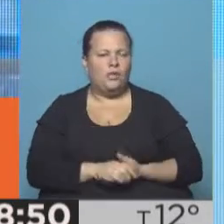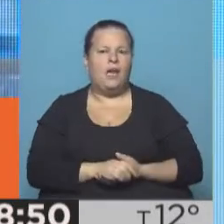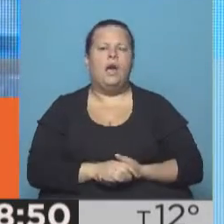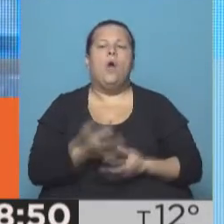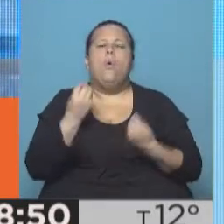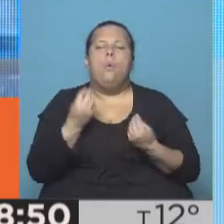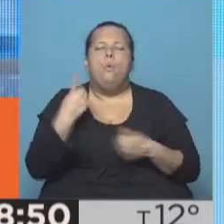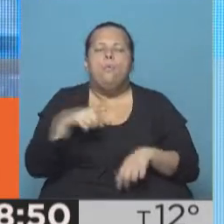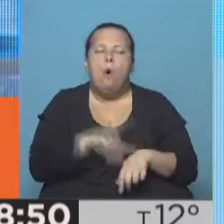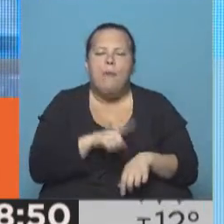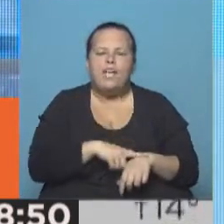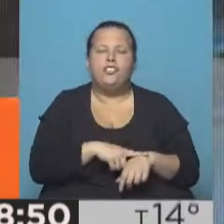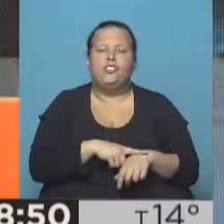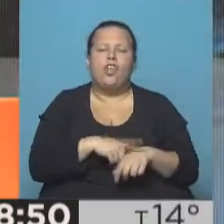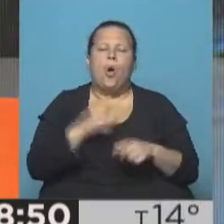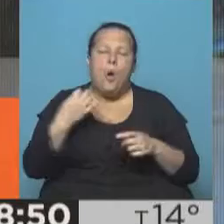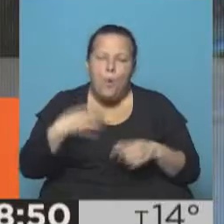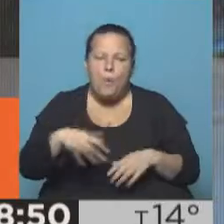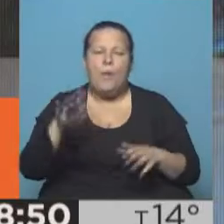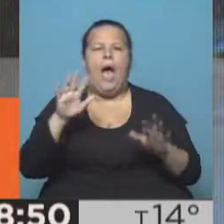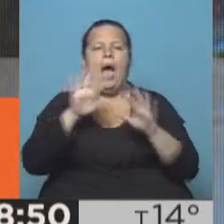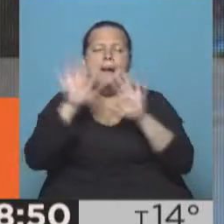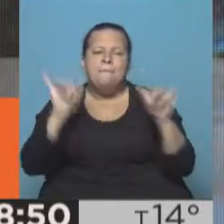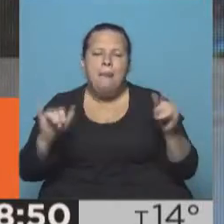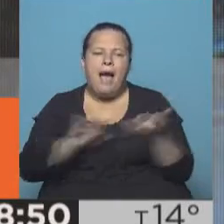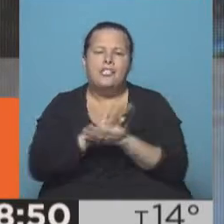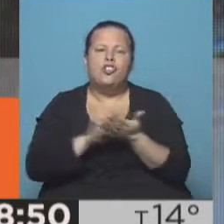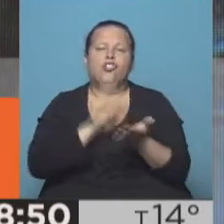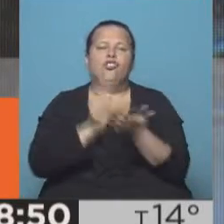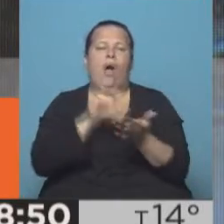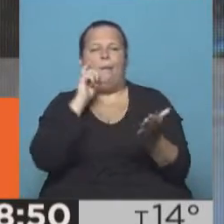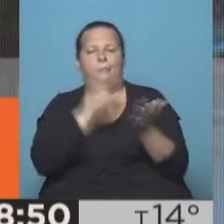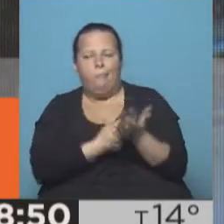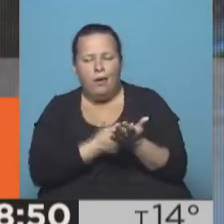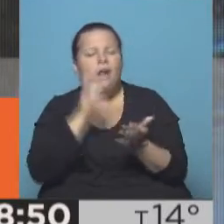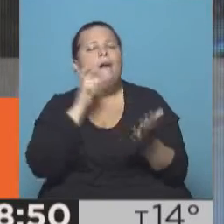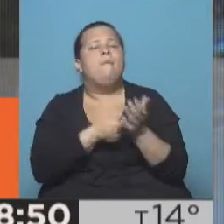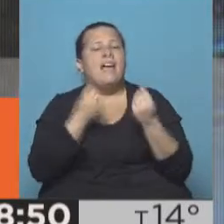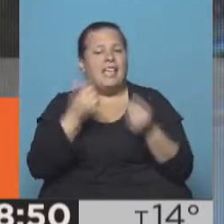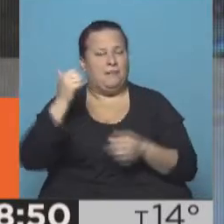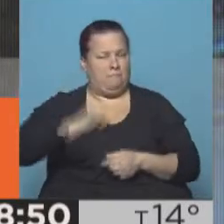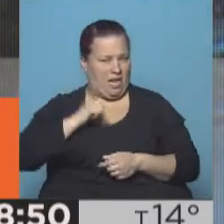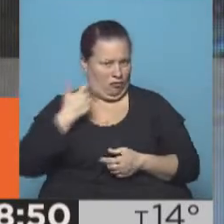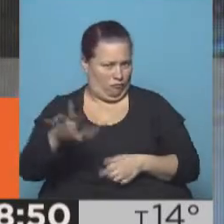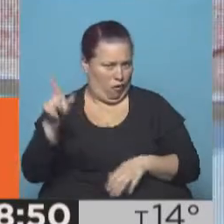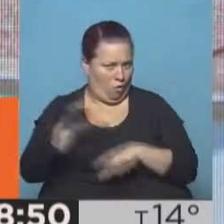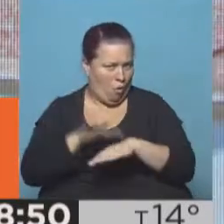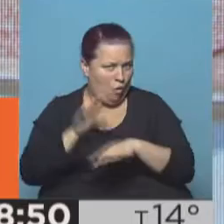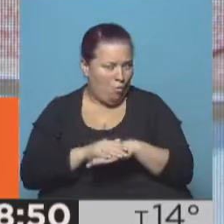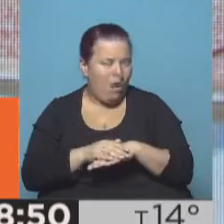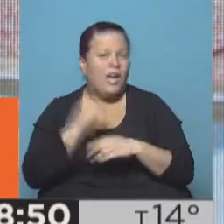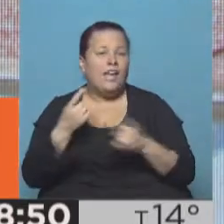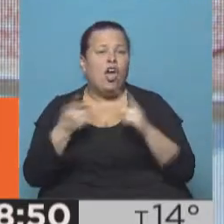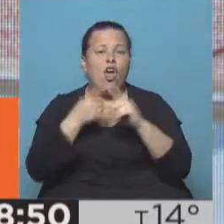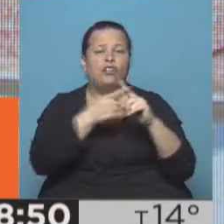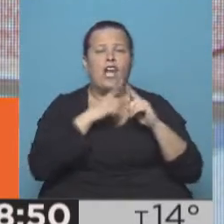qué momento vamos a reconciliar lo que fue violado? Lo que fue violado por la dictadura fue la